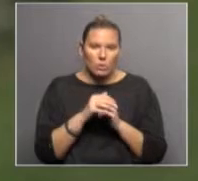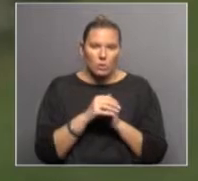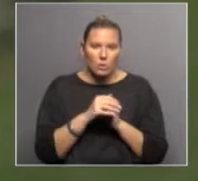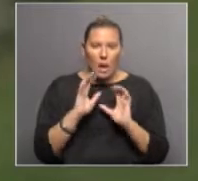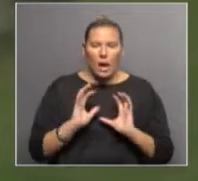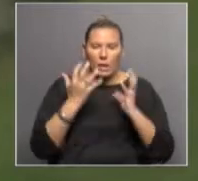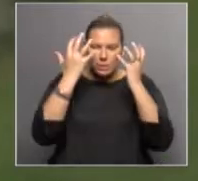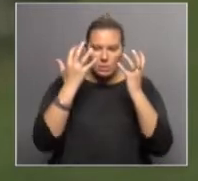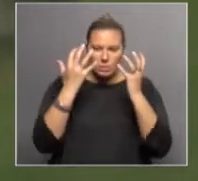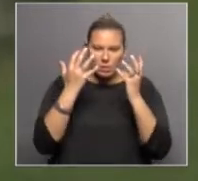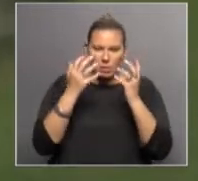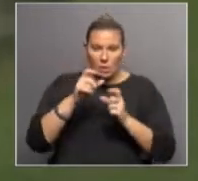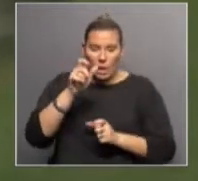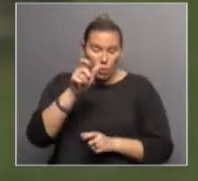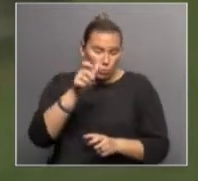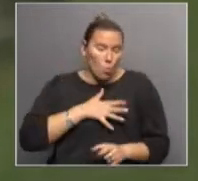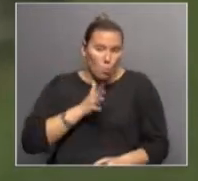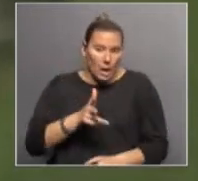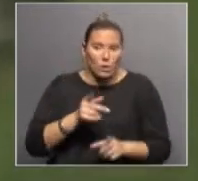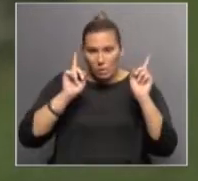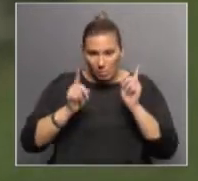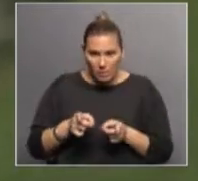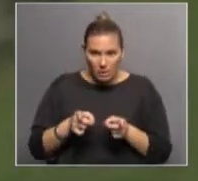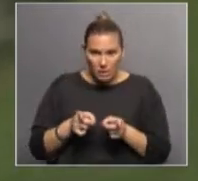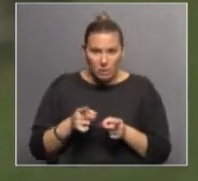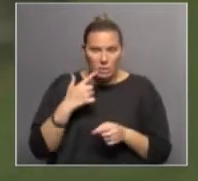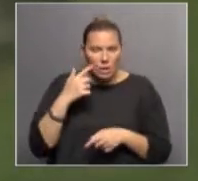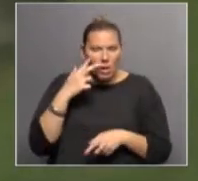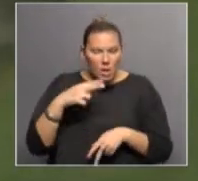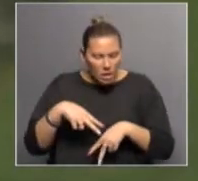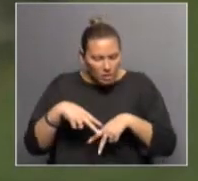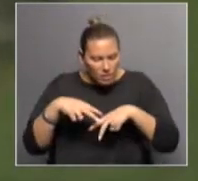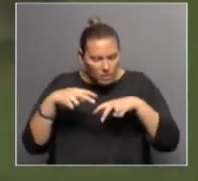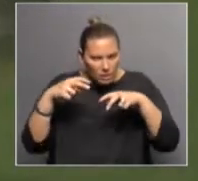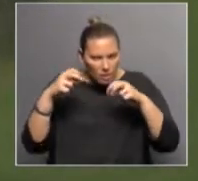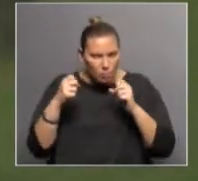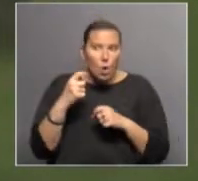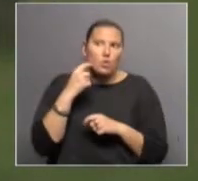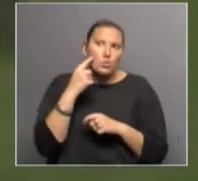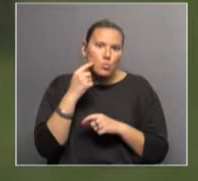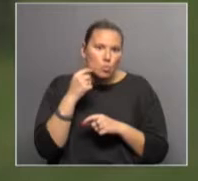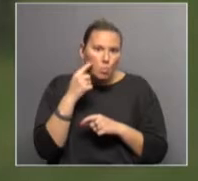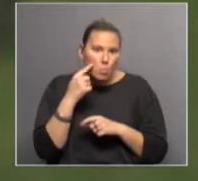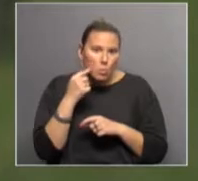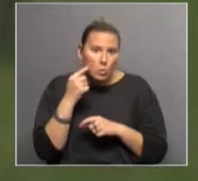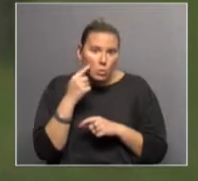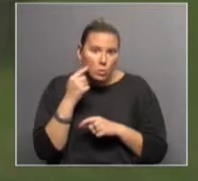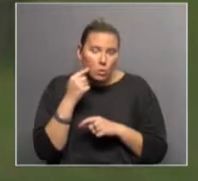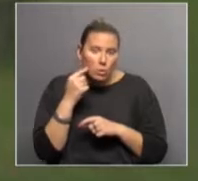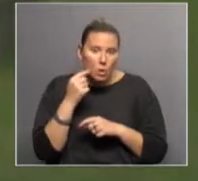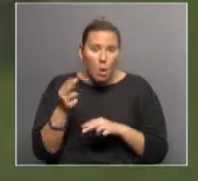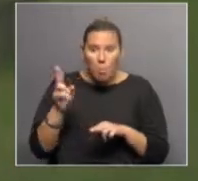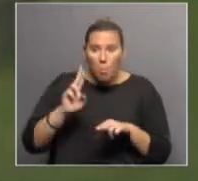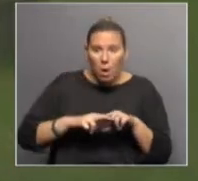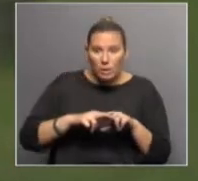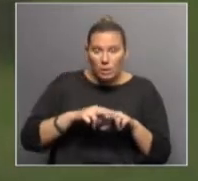La agresividad es un comportamiento normal de la especie humana. Y si revisamos cifras de